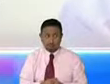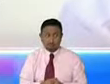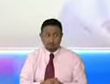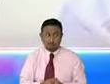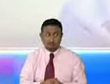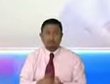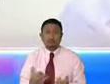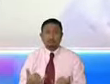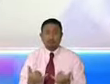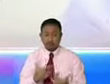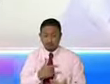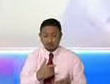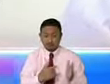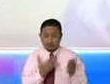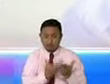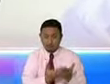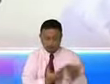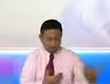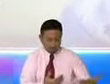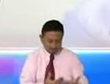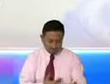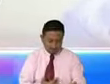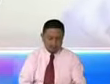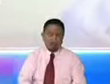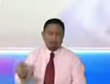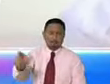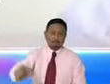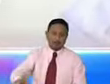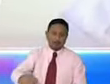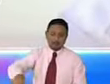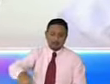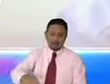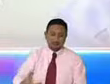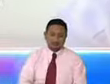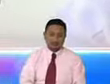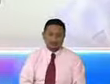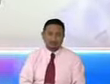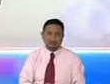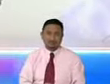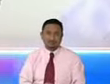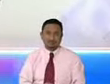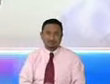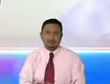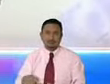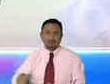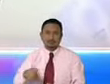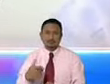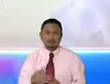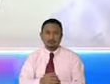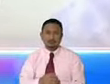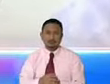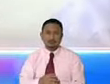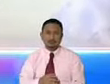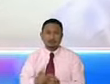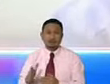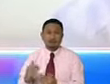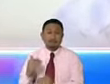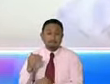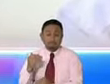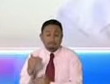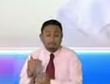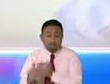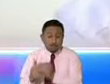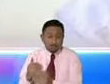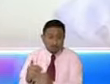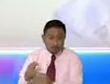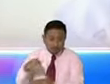es lo que nos permitió ya saber que mucha de esta gente, como usted dice, ni siquiera llegaron a terminar el proceso de